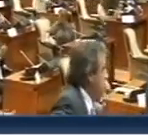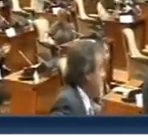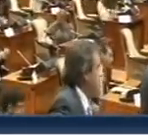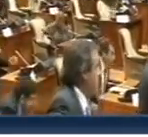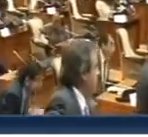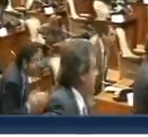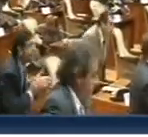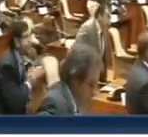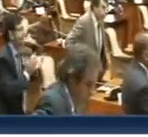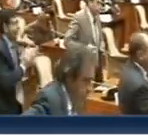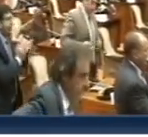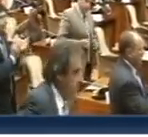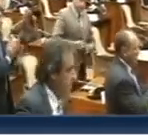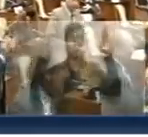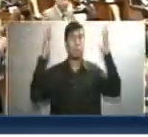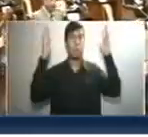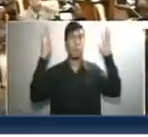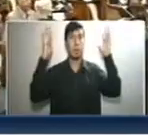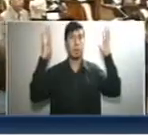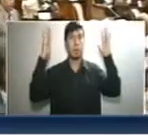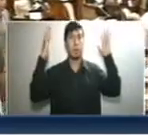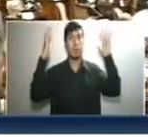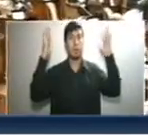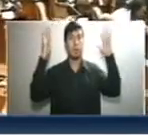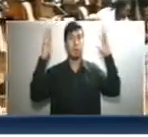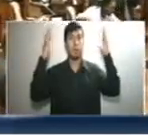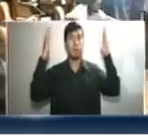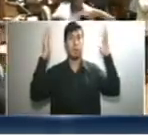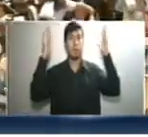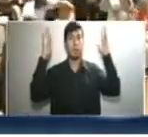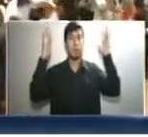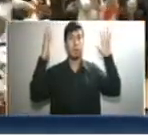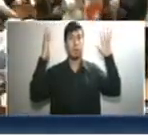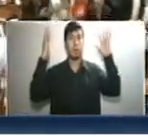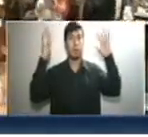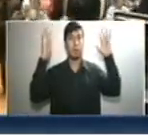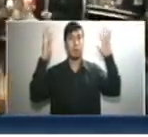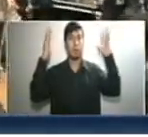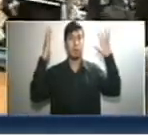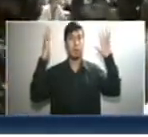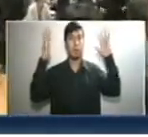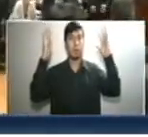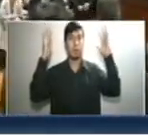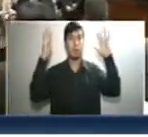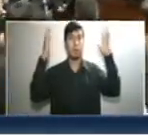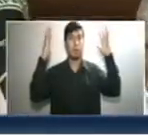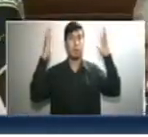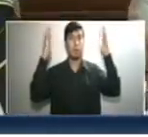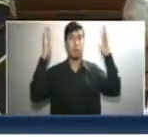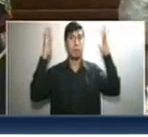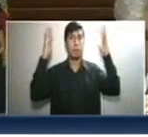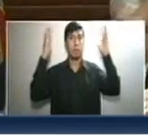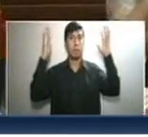durante el viernes a la tarde el gobernador interpeló inclusive a las sociedad por haber tolerado durante años que el